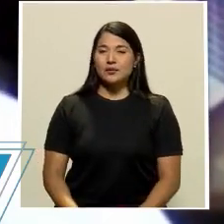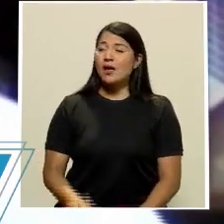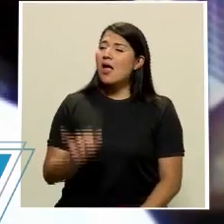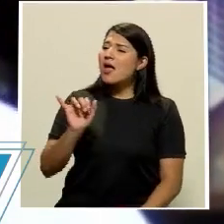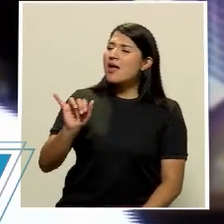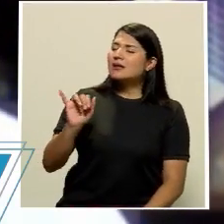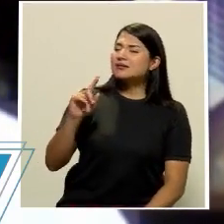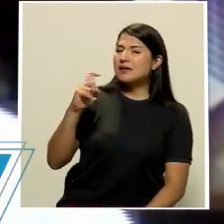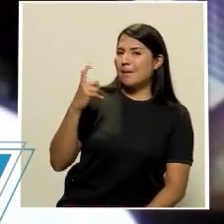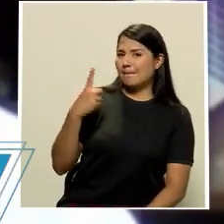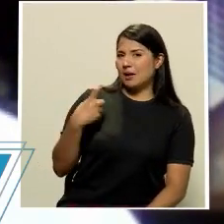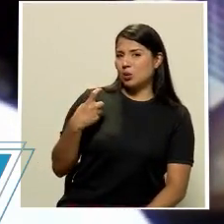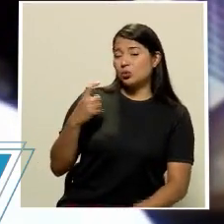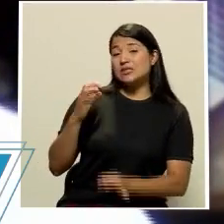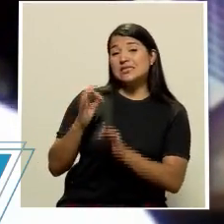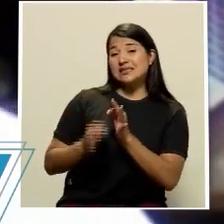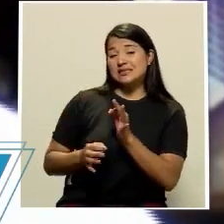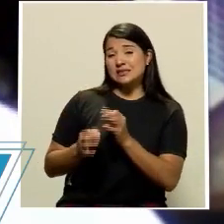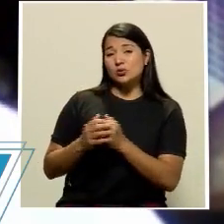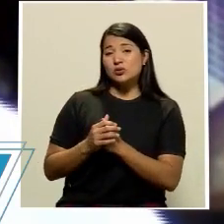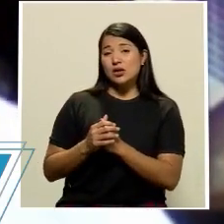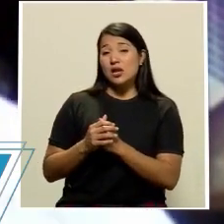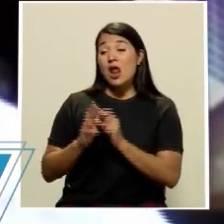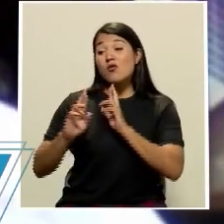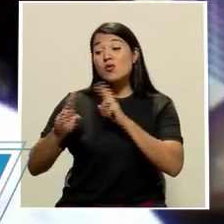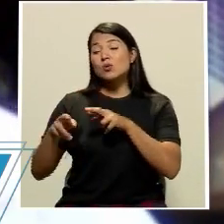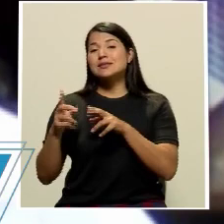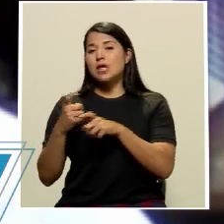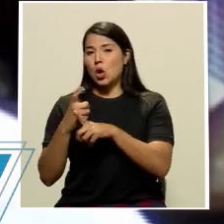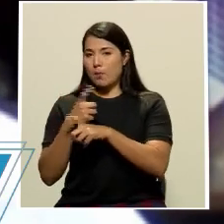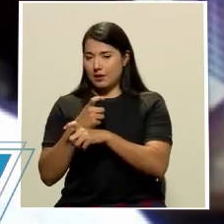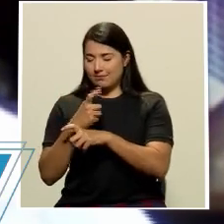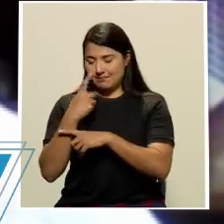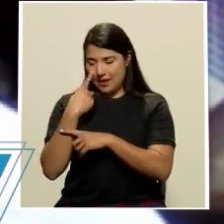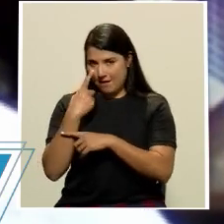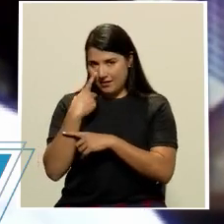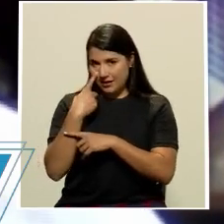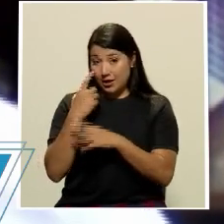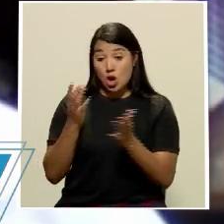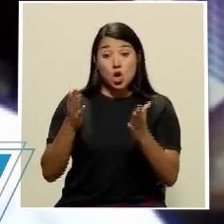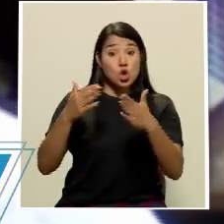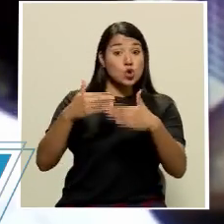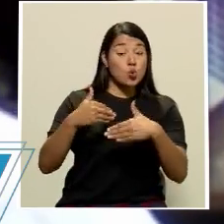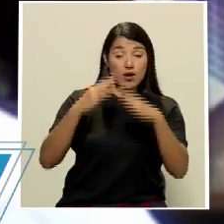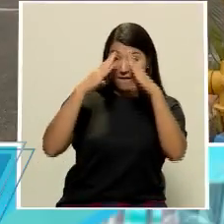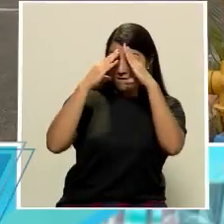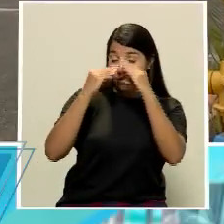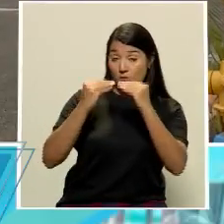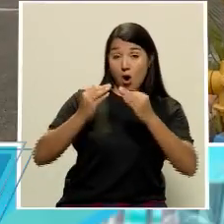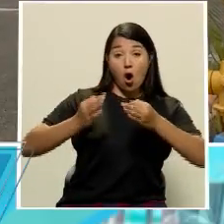Esa pregunta es sencilla, la respuesta es muy complicada. Vamos a ver, primero, no tenemos un dato oficial que nos diga